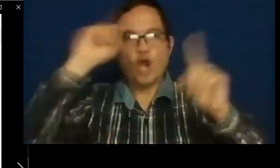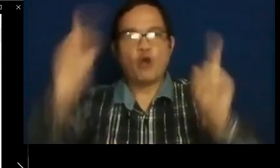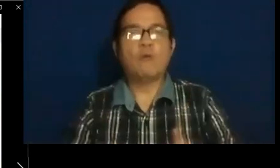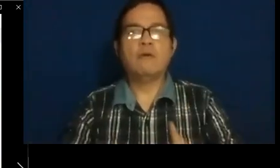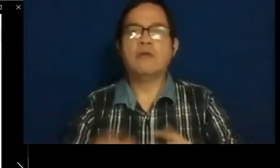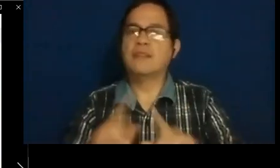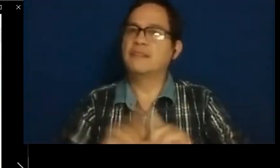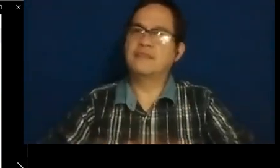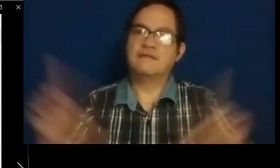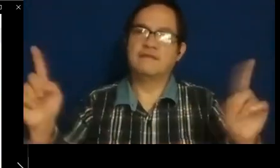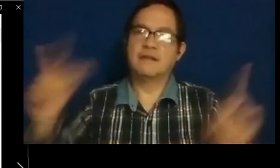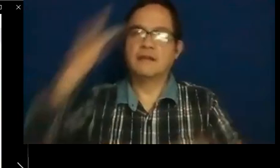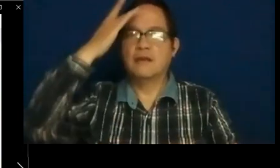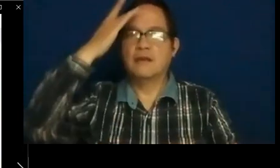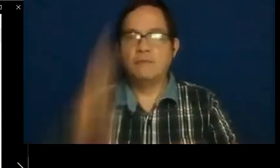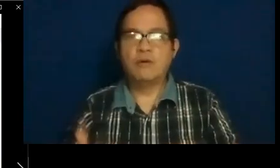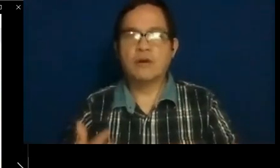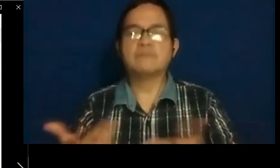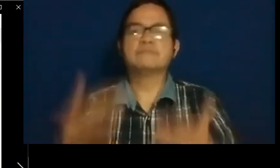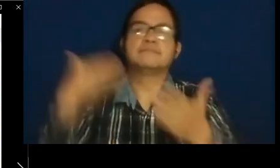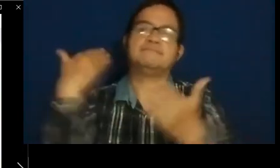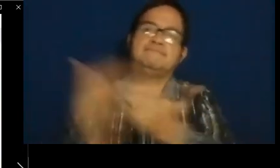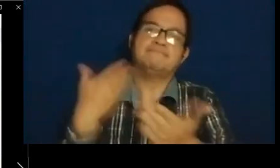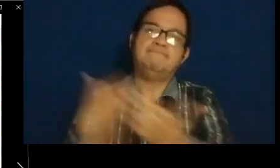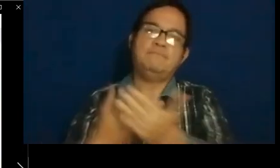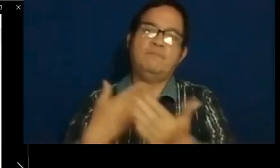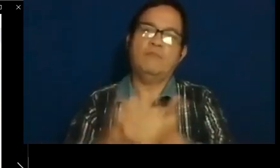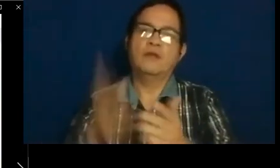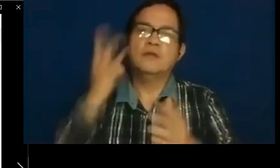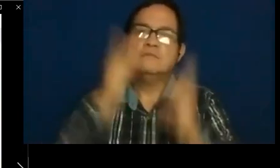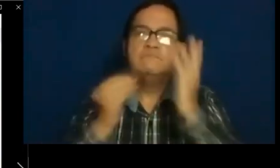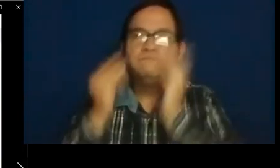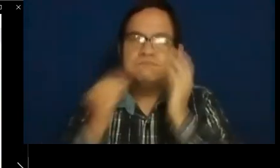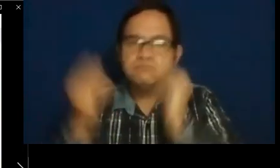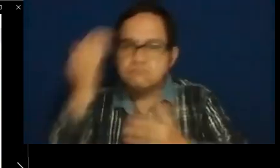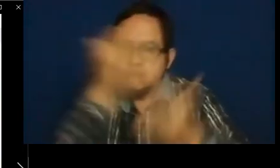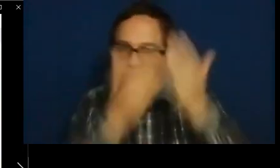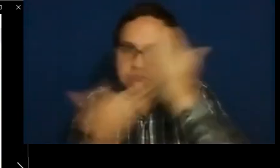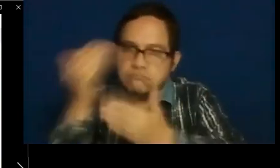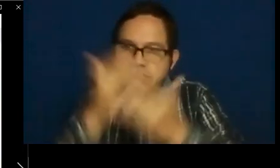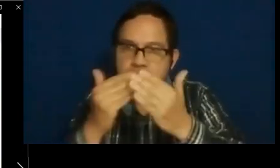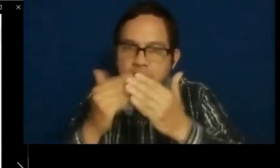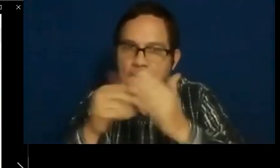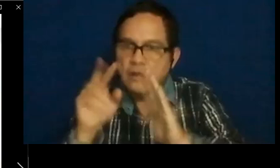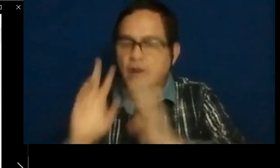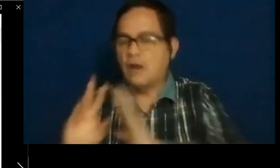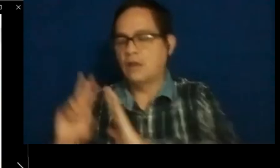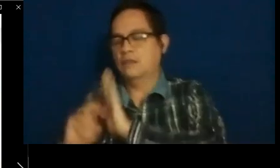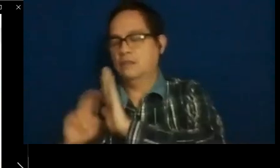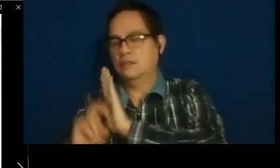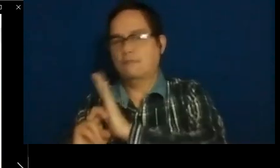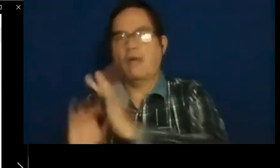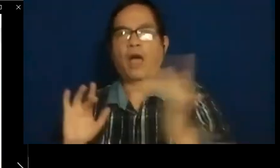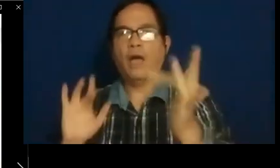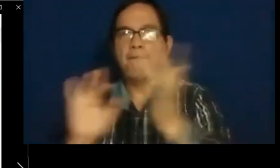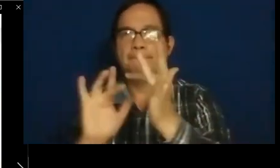¿Vale? Entonces ustedes lo que van a hacer es comprobar en la experimentación que lo que se hizo teóricamente es cierto o no es